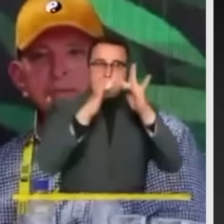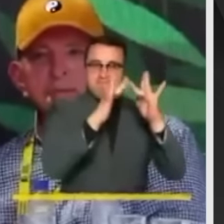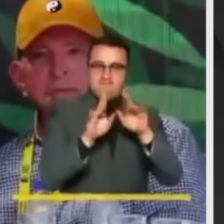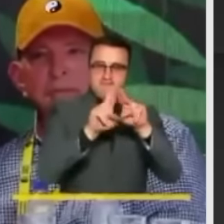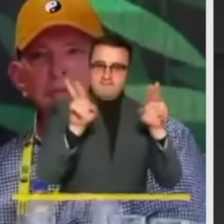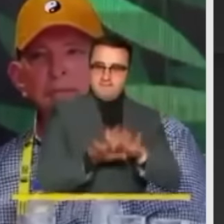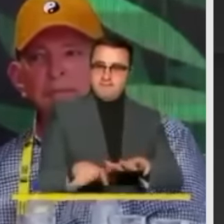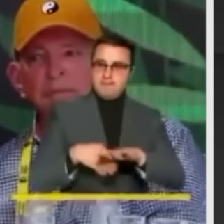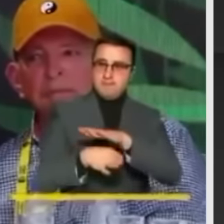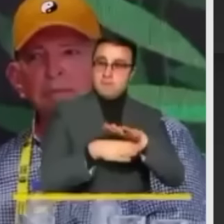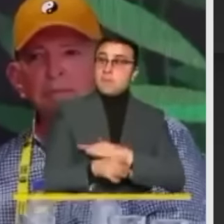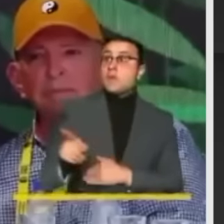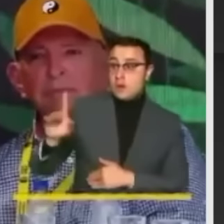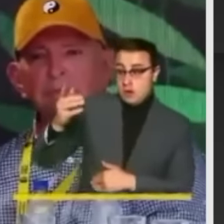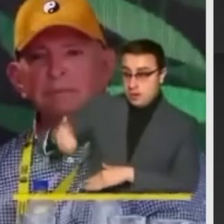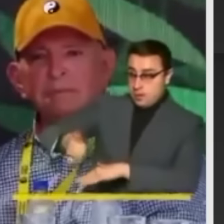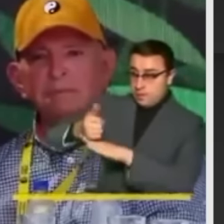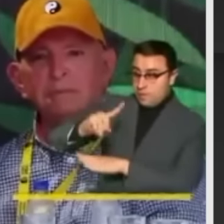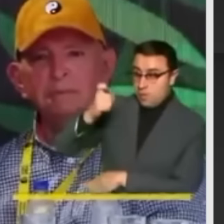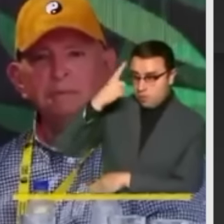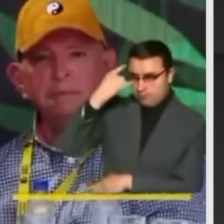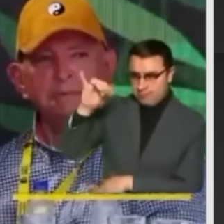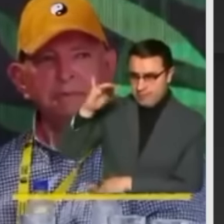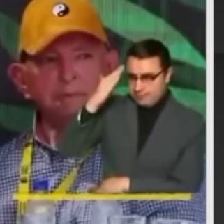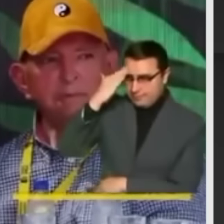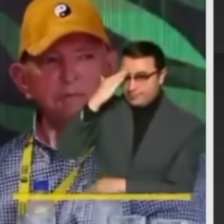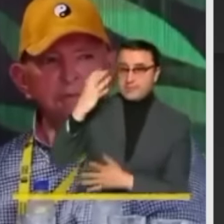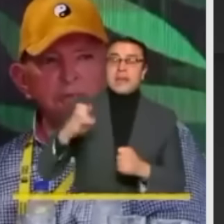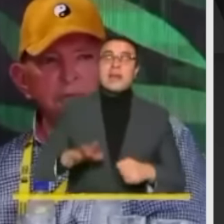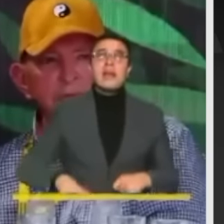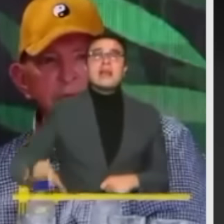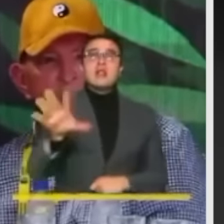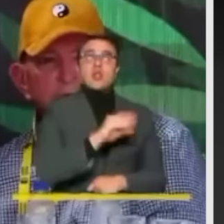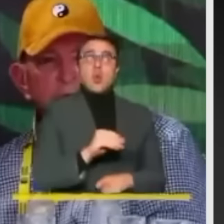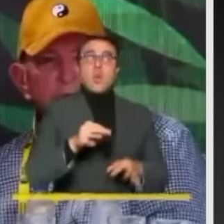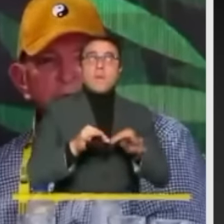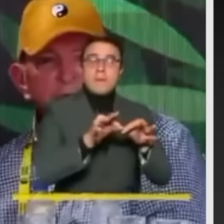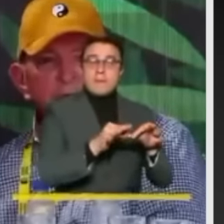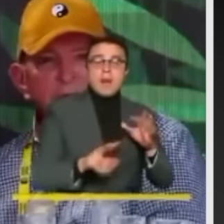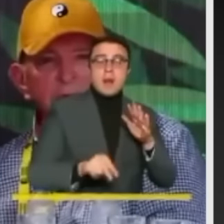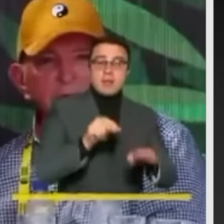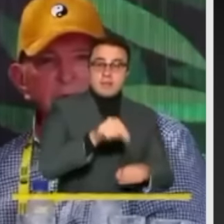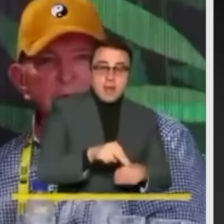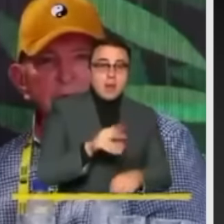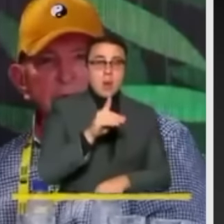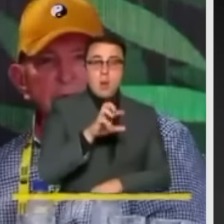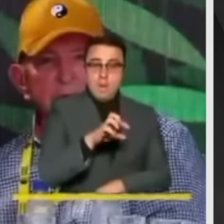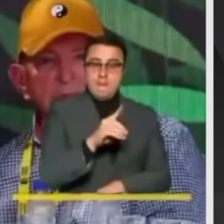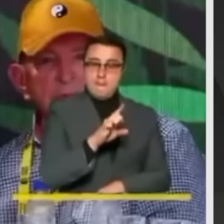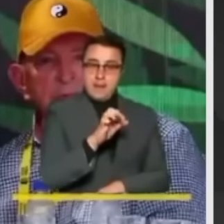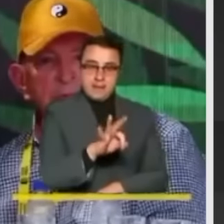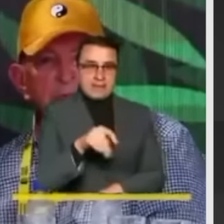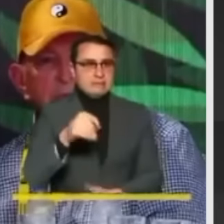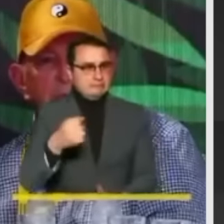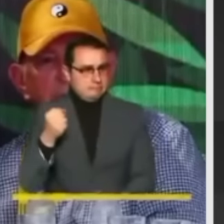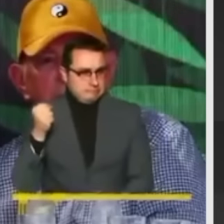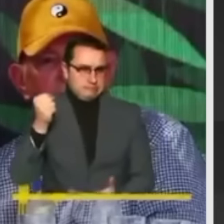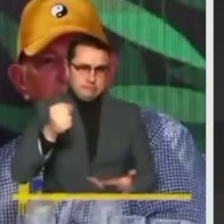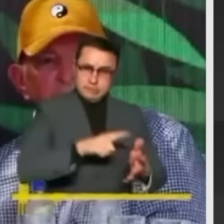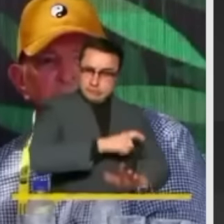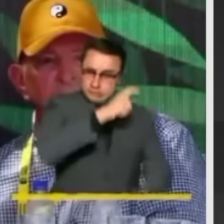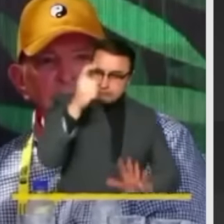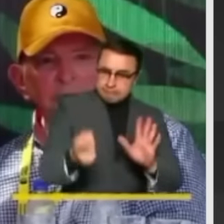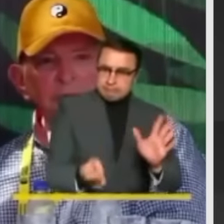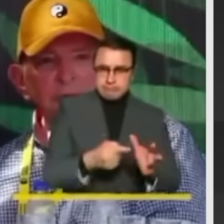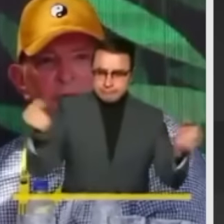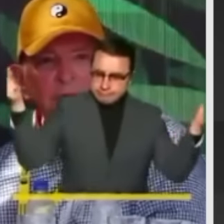gobernador, porque vamos a conectar casi todos los municipios de Nariño son PEDET, entonces la inversión en el departamento total,